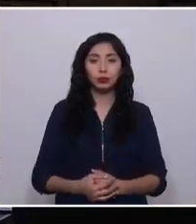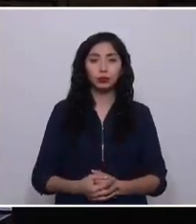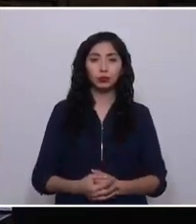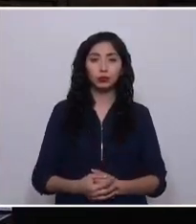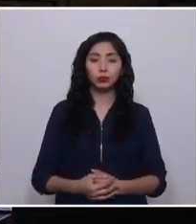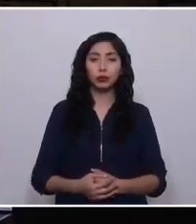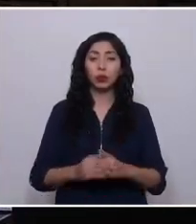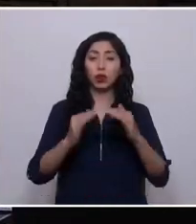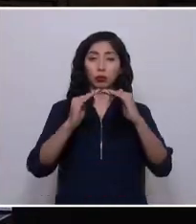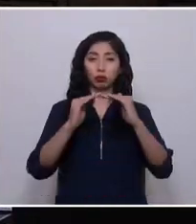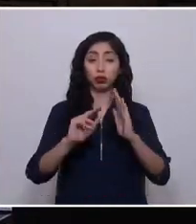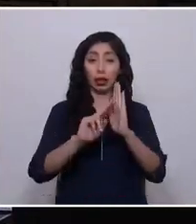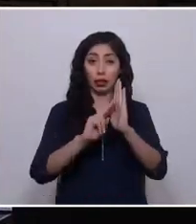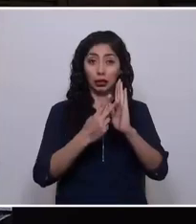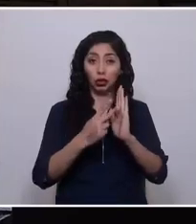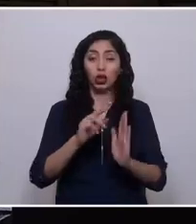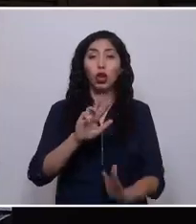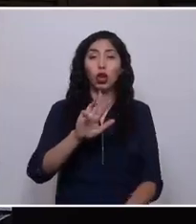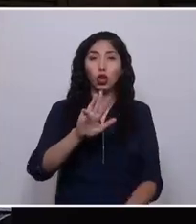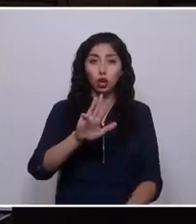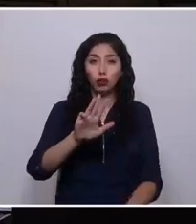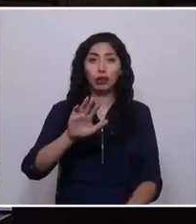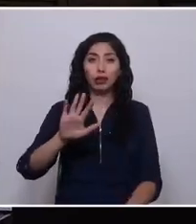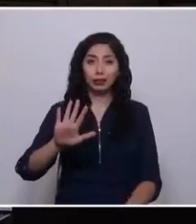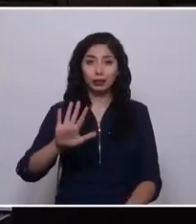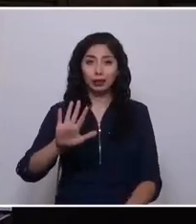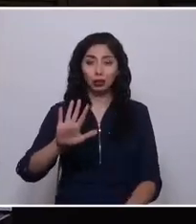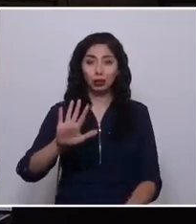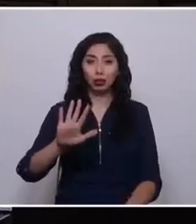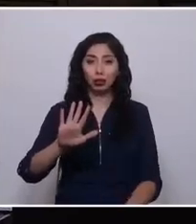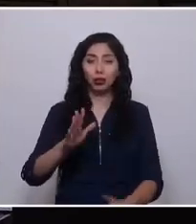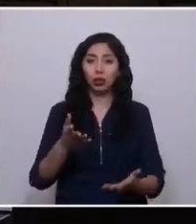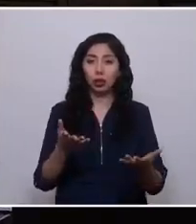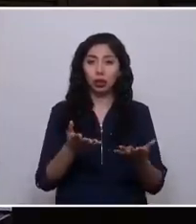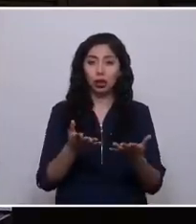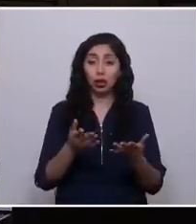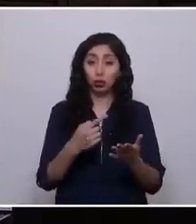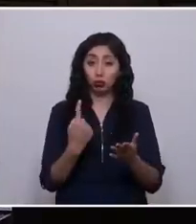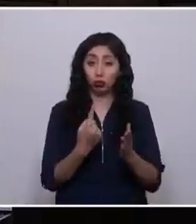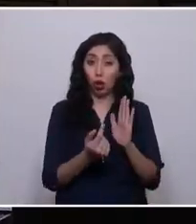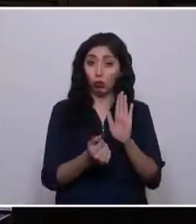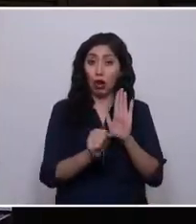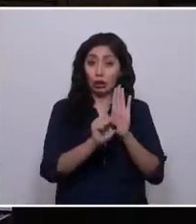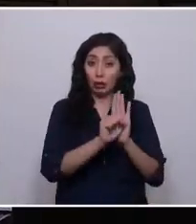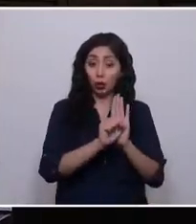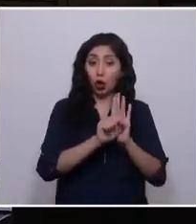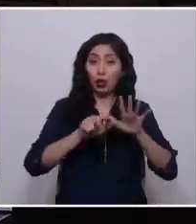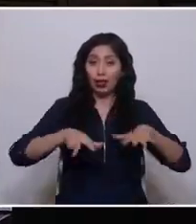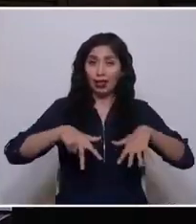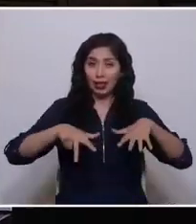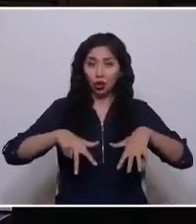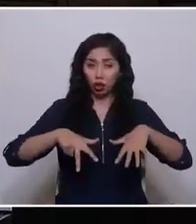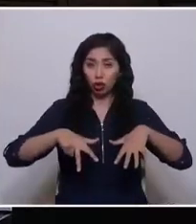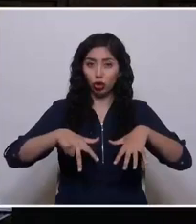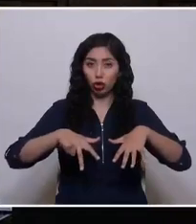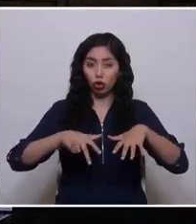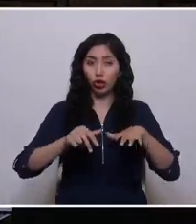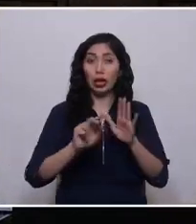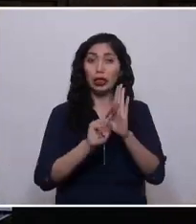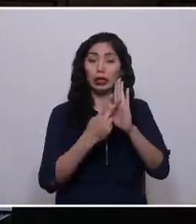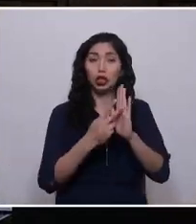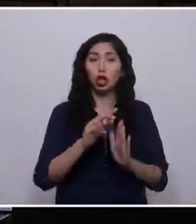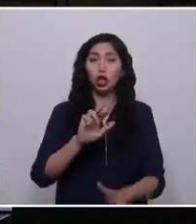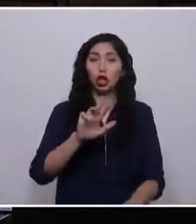Pasamos a la indicación número 95, estamos en el artículo 18, la indicación 95 ha